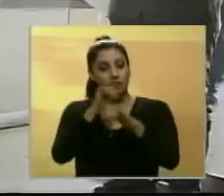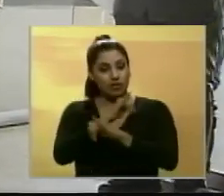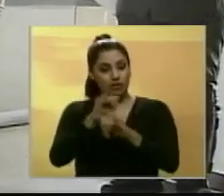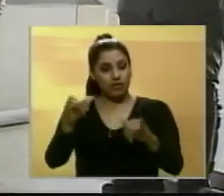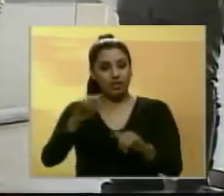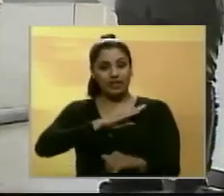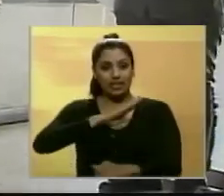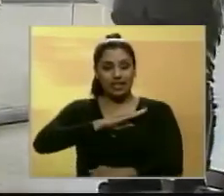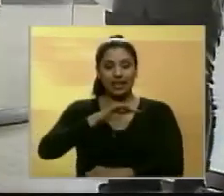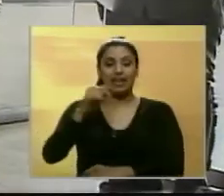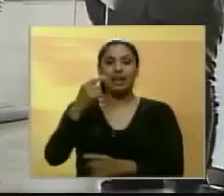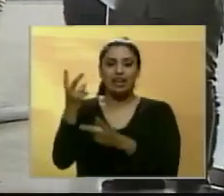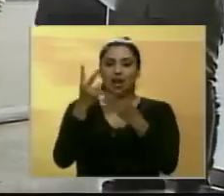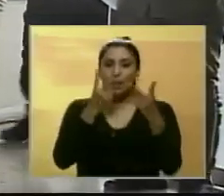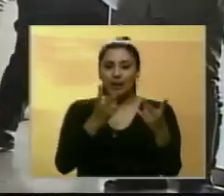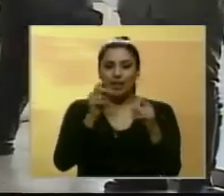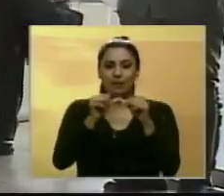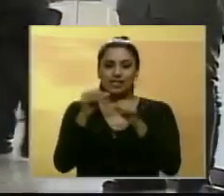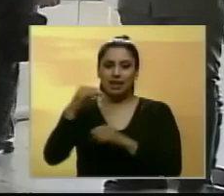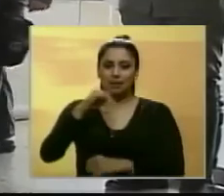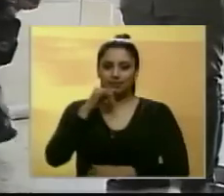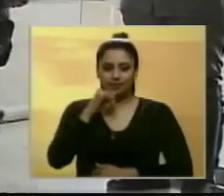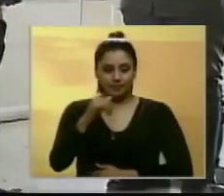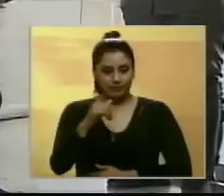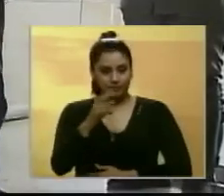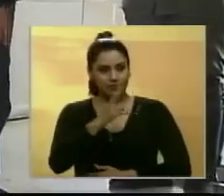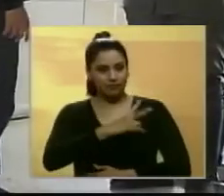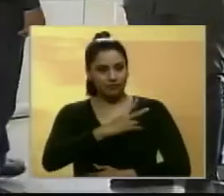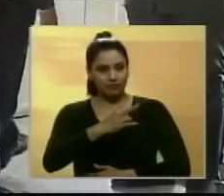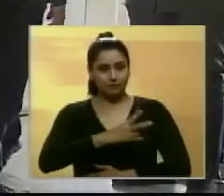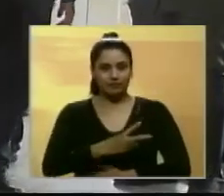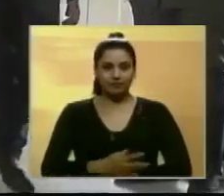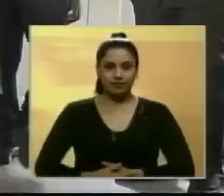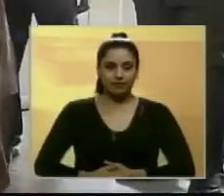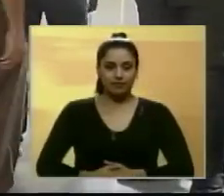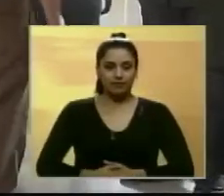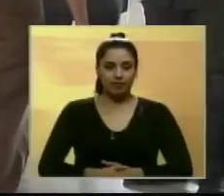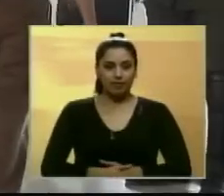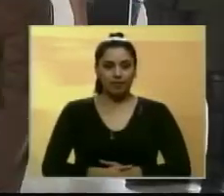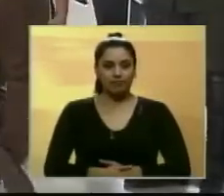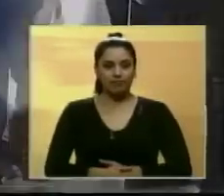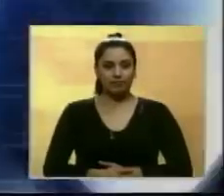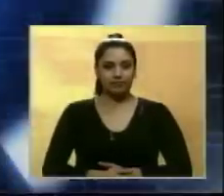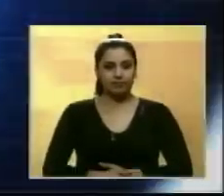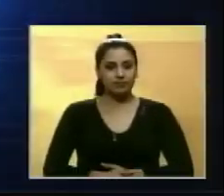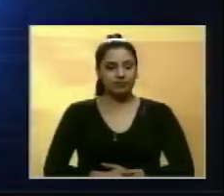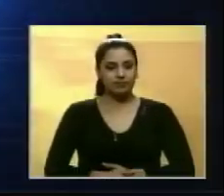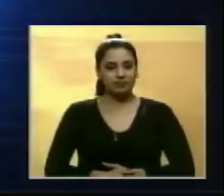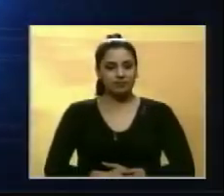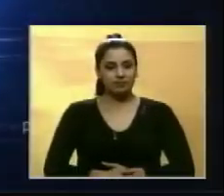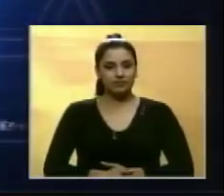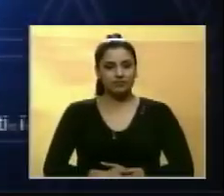que tenemos. Con esto les invitamos a que continúen con más de la emisión meridiana de su noticiero Venevisión.